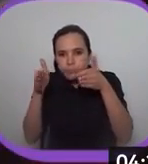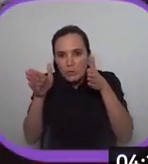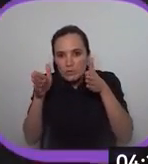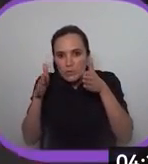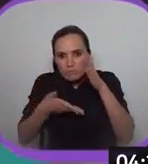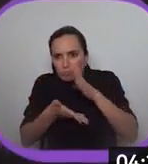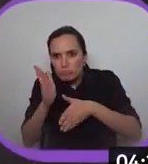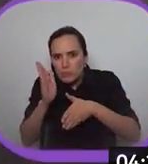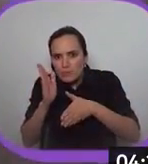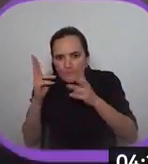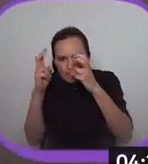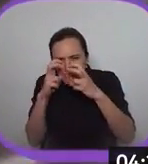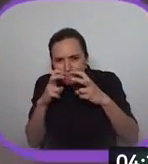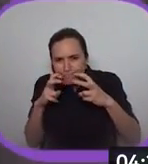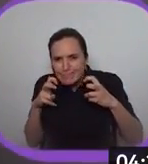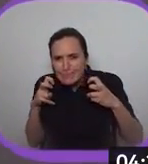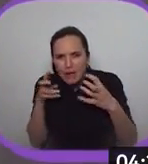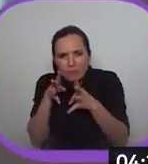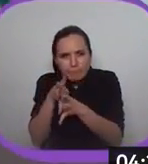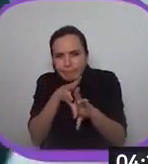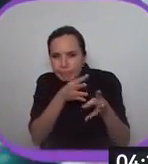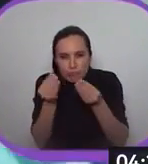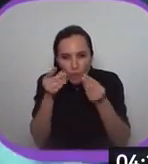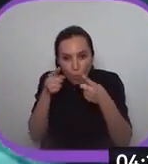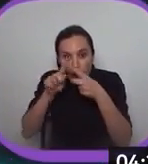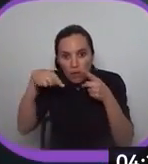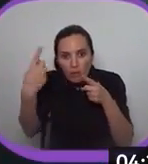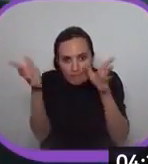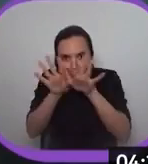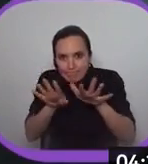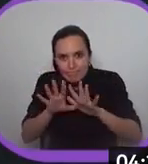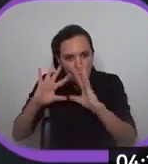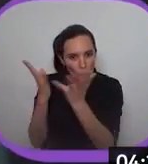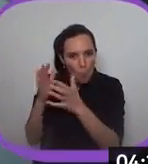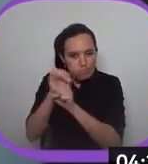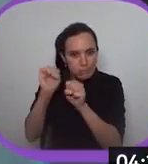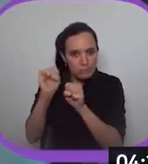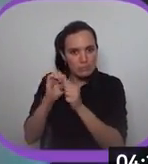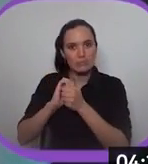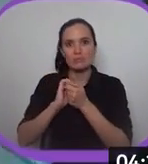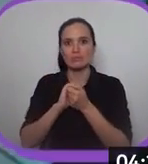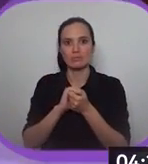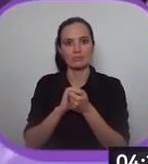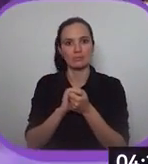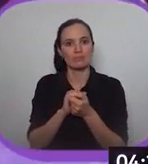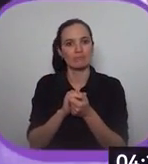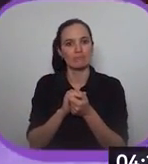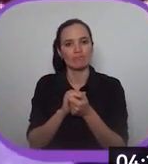¡Retírense al portal Sark! Debemos analizar los datos de la batalla y preparar otro plan para la destrucción de la Tierra.